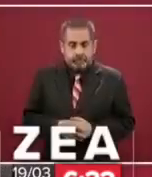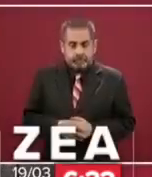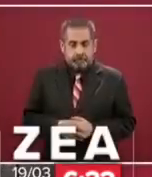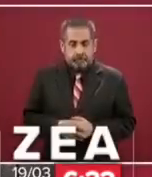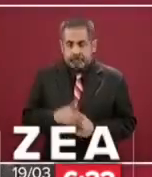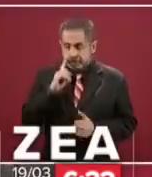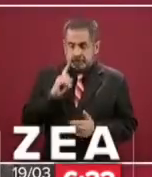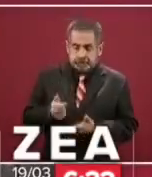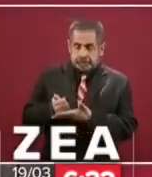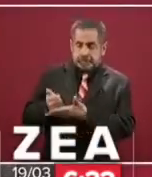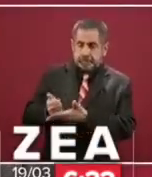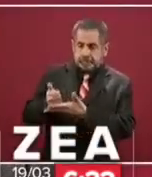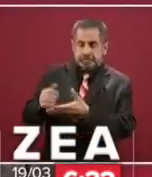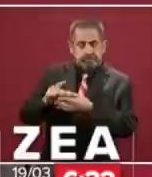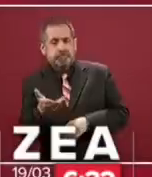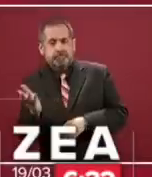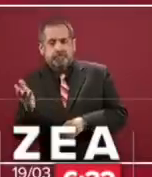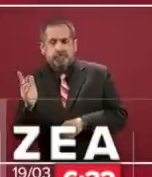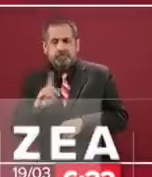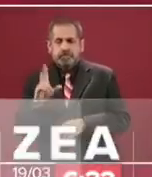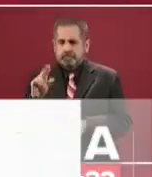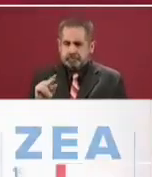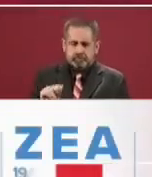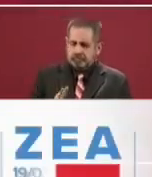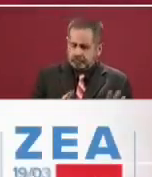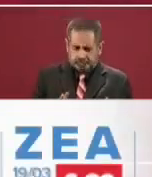personas de la tercera edad por un monto cercano a los